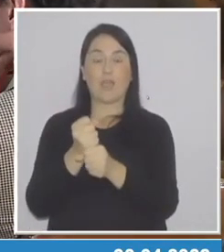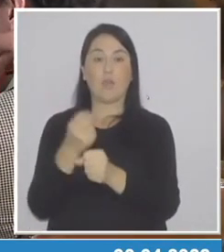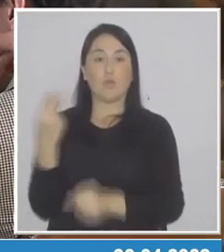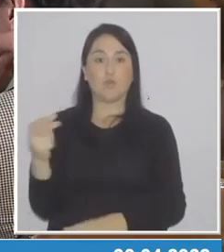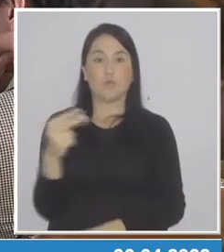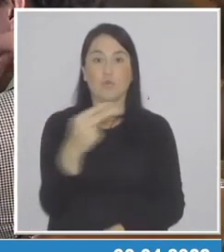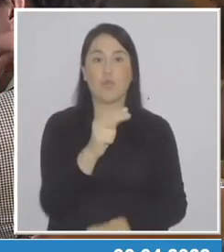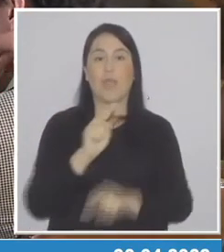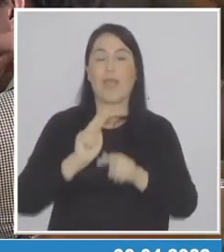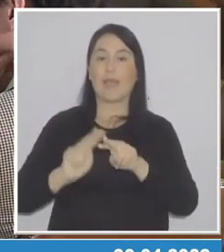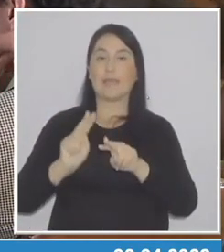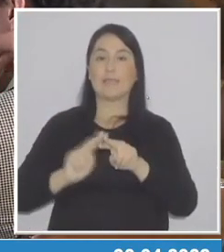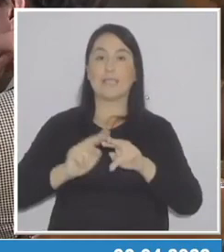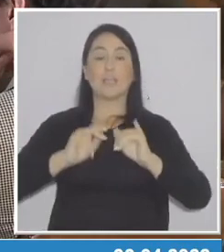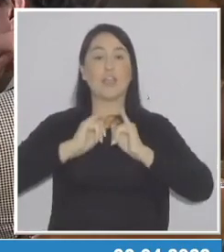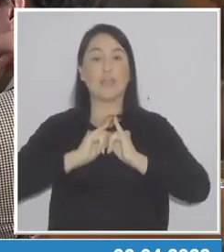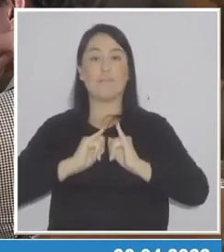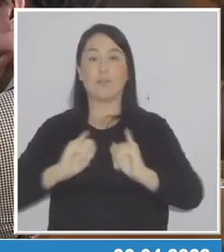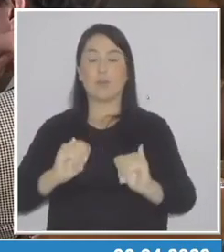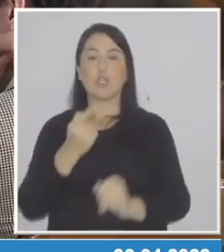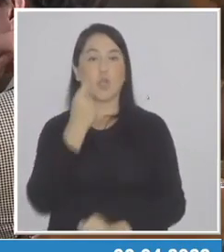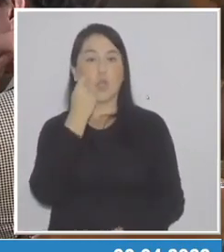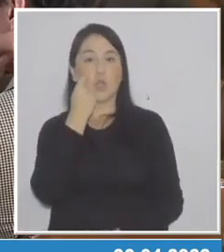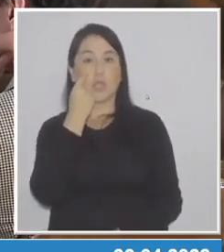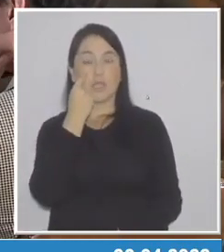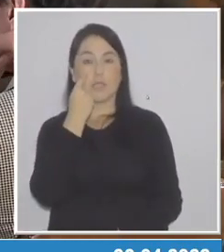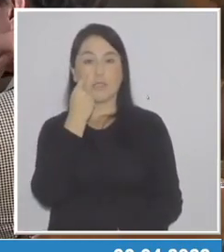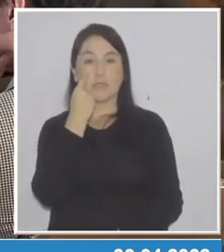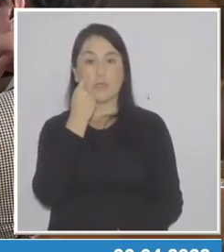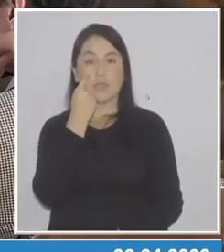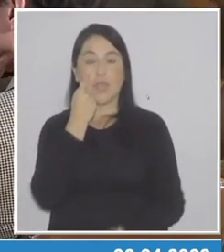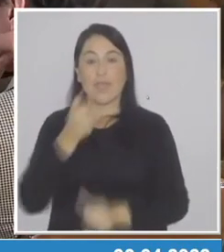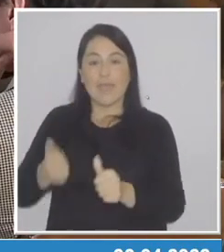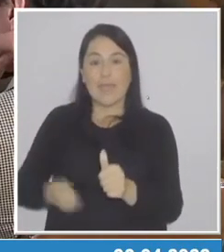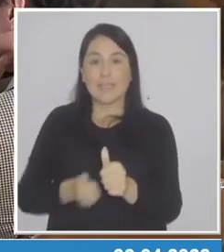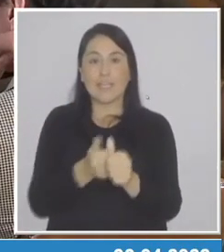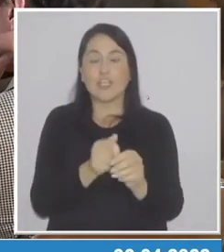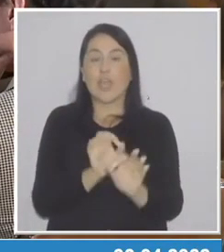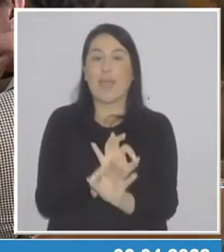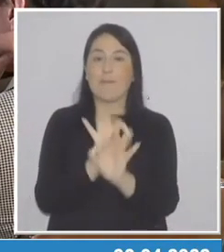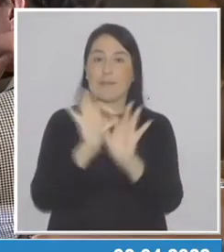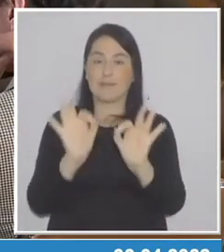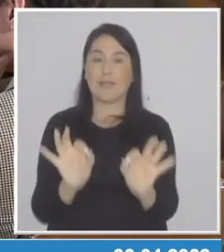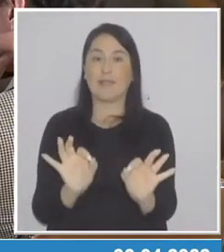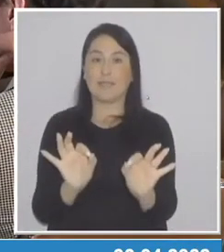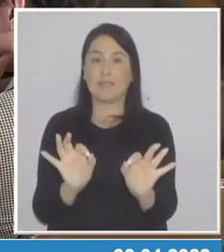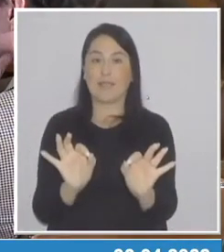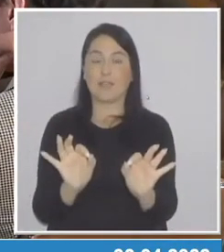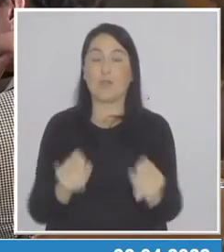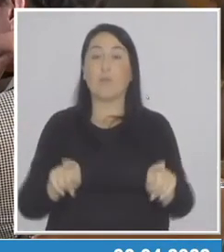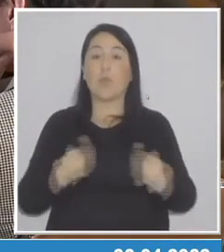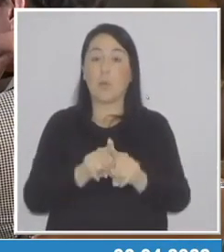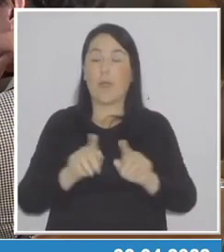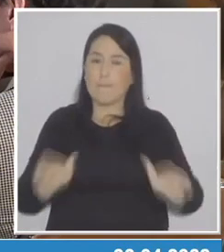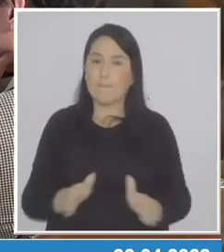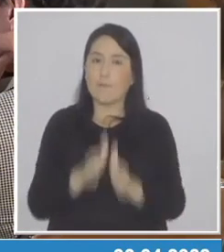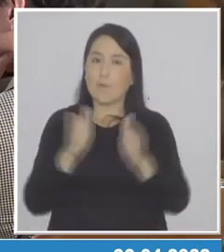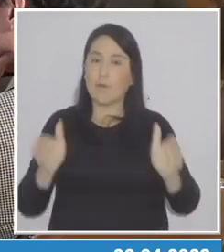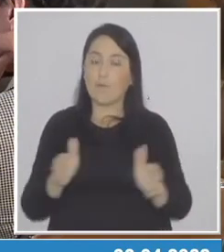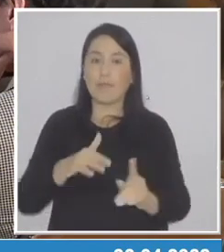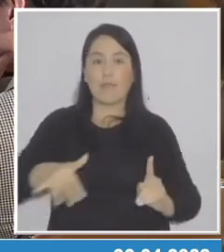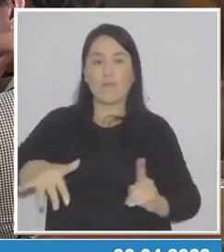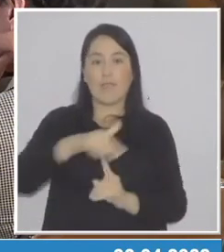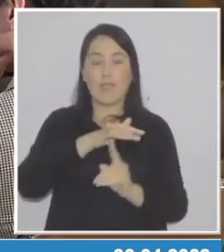generando información, conocimiento y asesoría especializada, así como promover instancias de